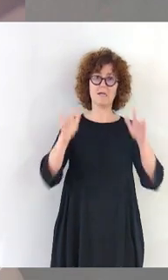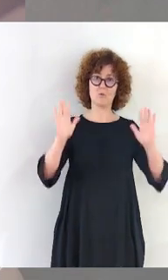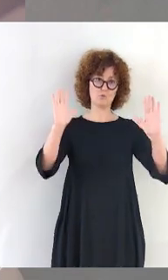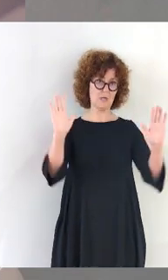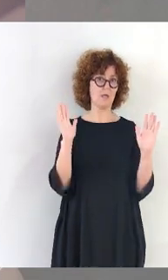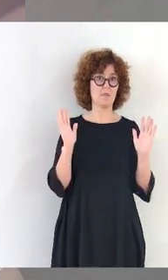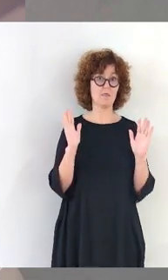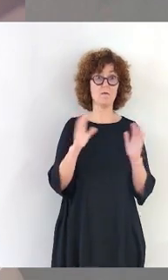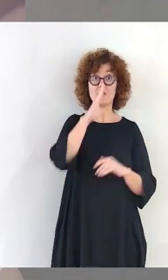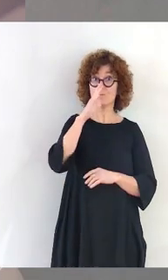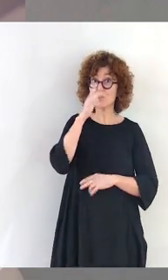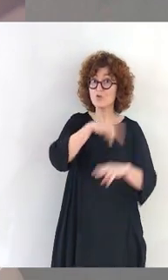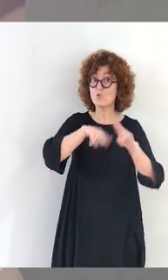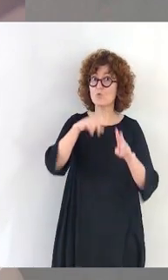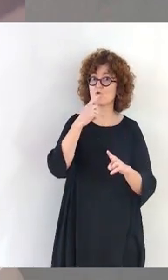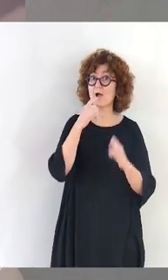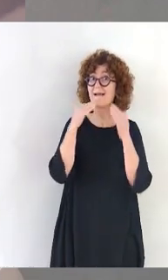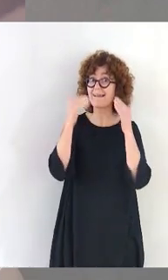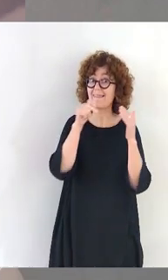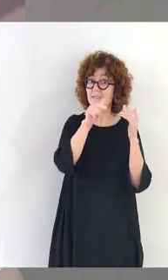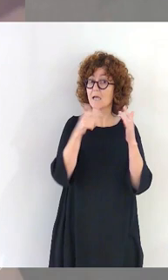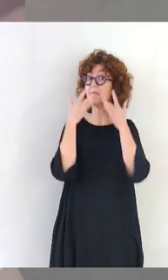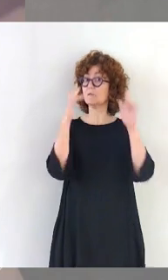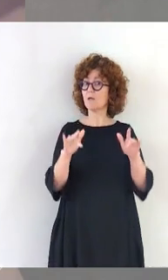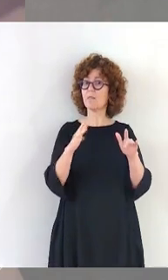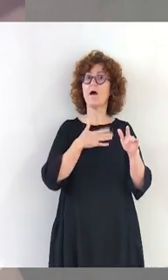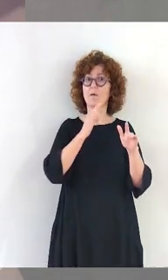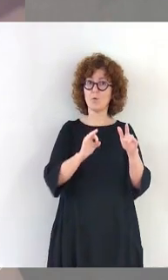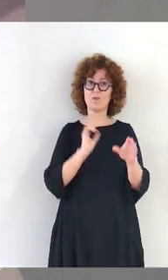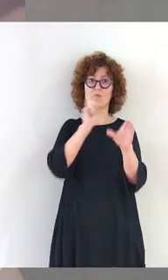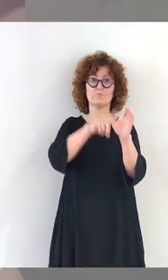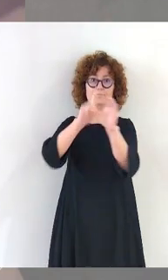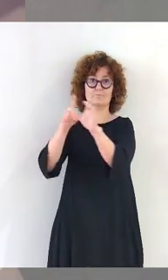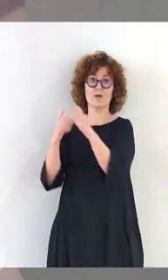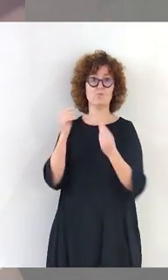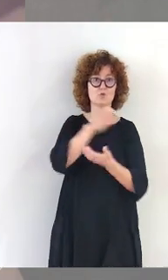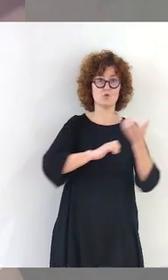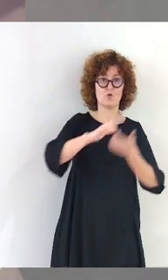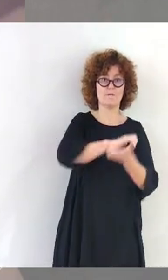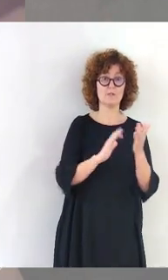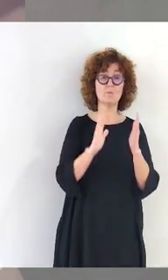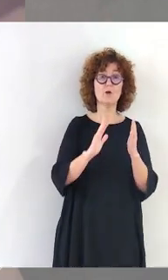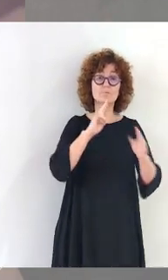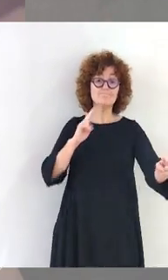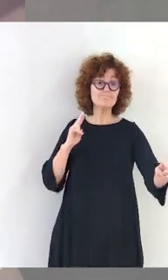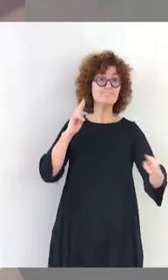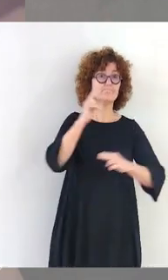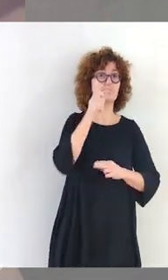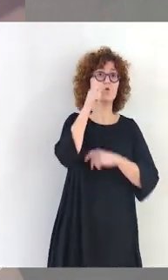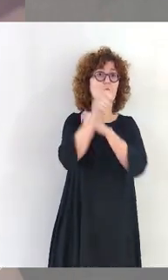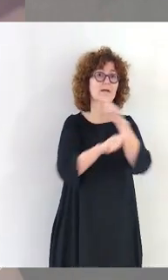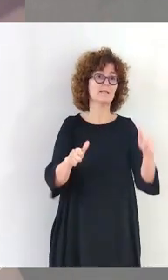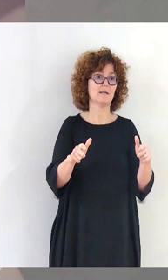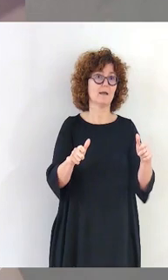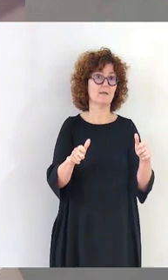la cruz ha sido capaz de responder en infinidad de conflictos pero es cierto que cuando se habla de respuesta humanitaria no puedes dar un